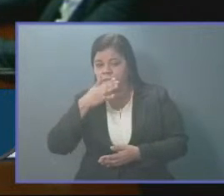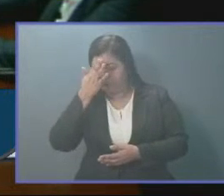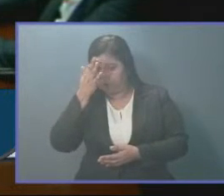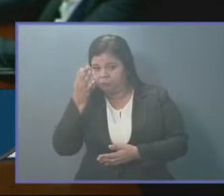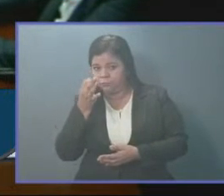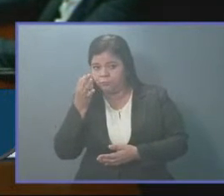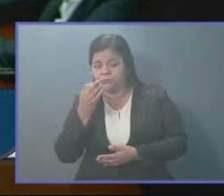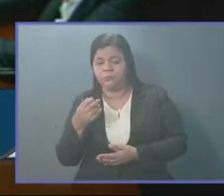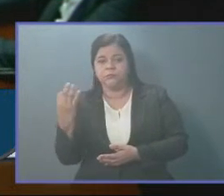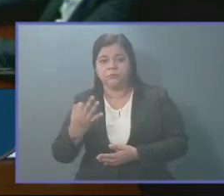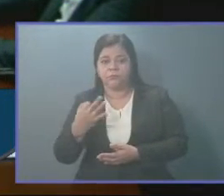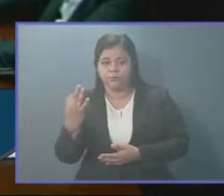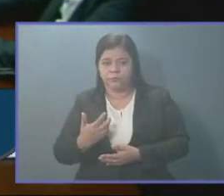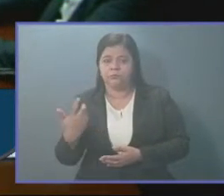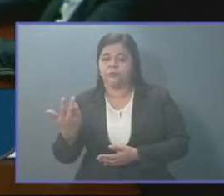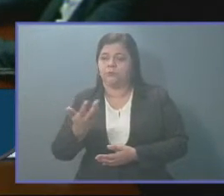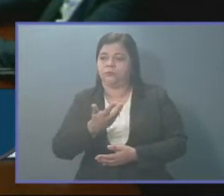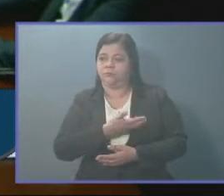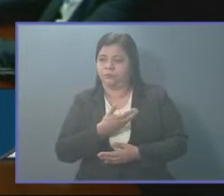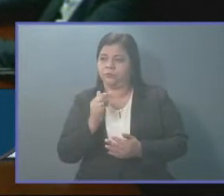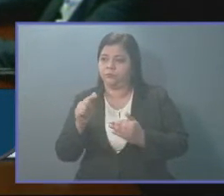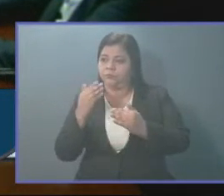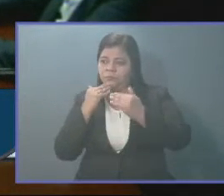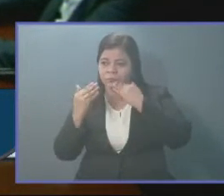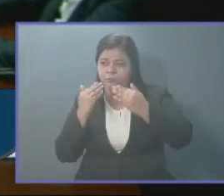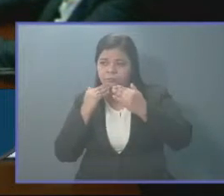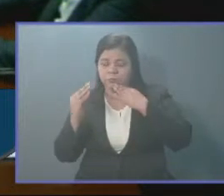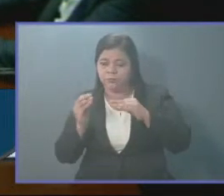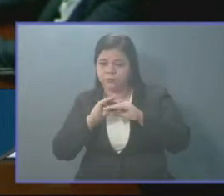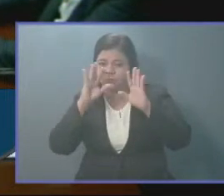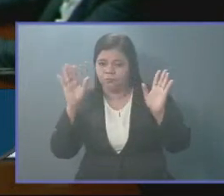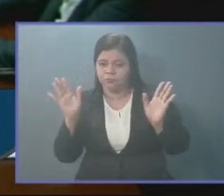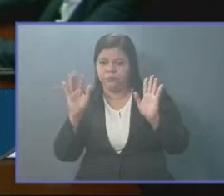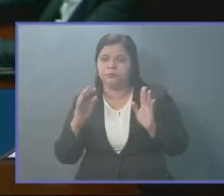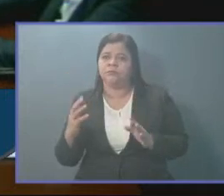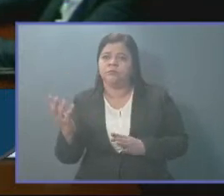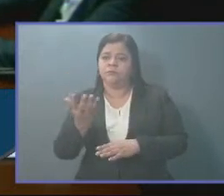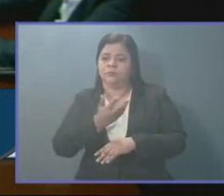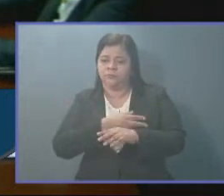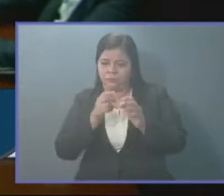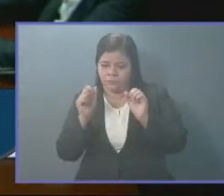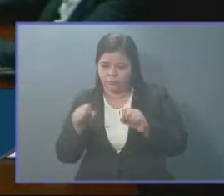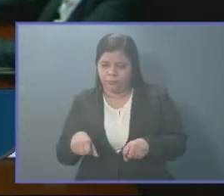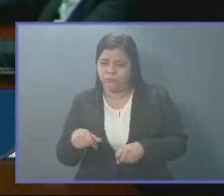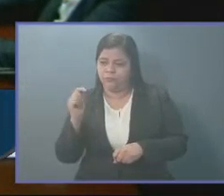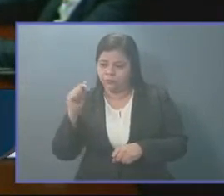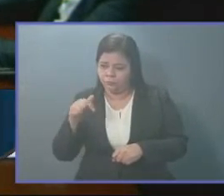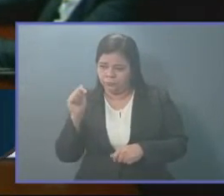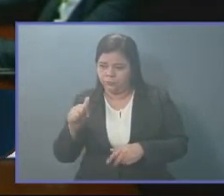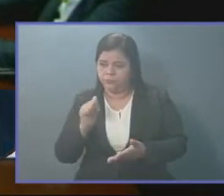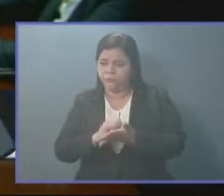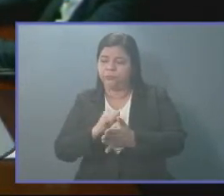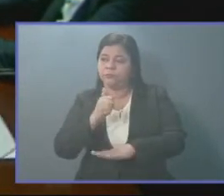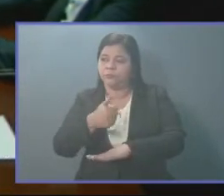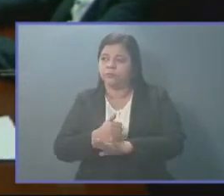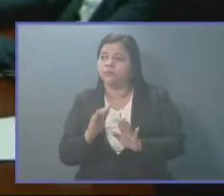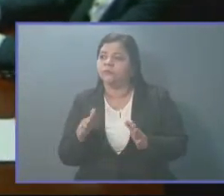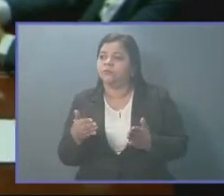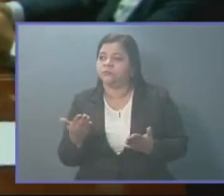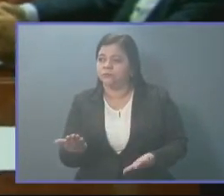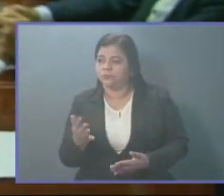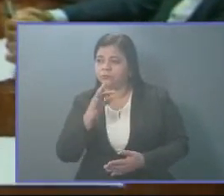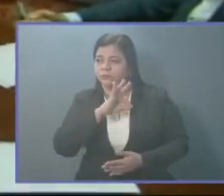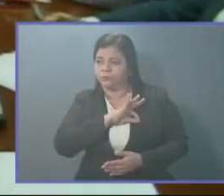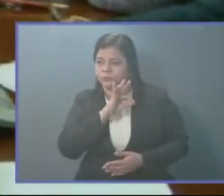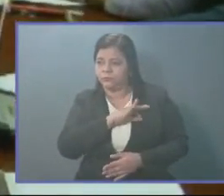si lo que se necesita o se requiere es una interpretación auténtica, pudiéramos hoy mismo dictaminar, presidenta, para